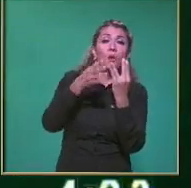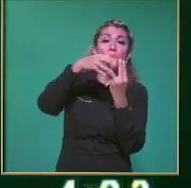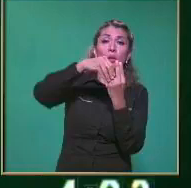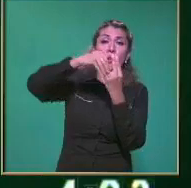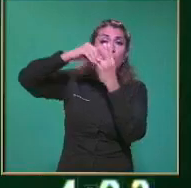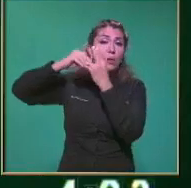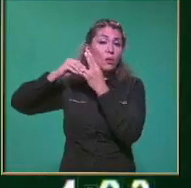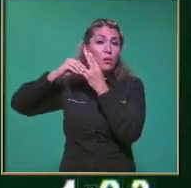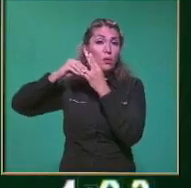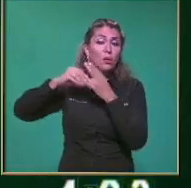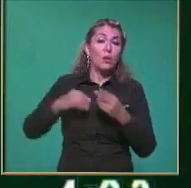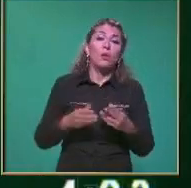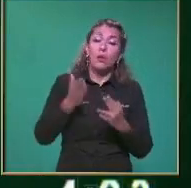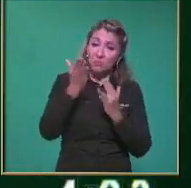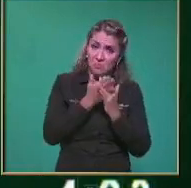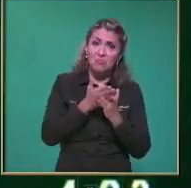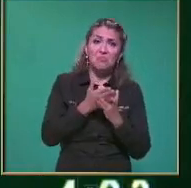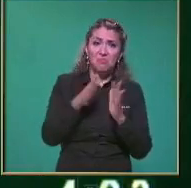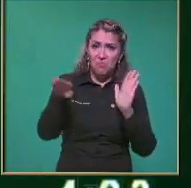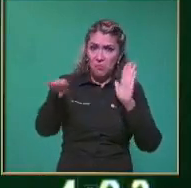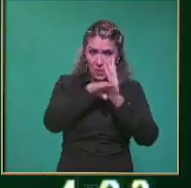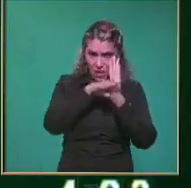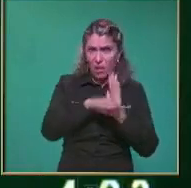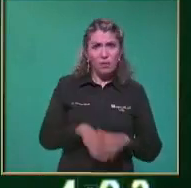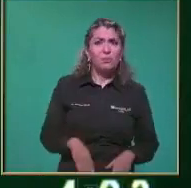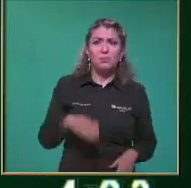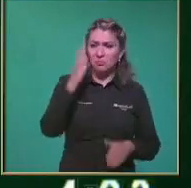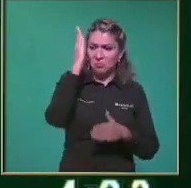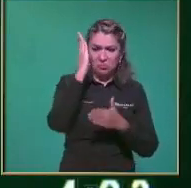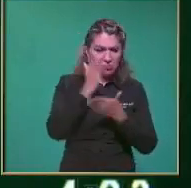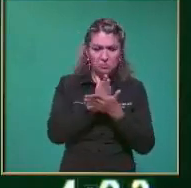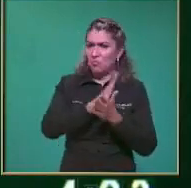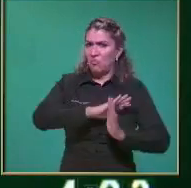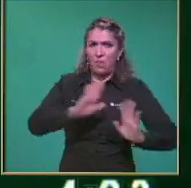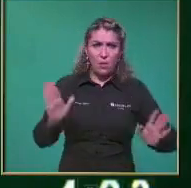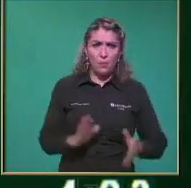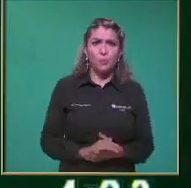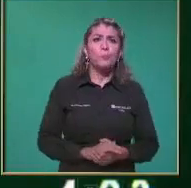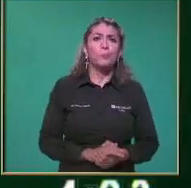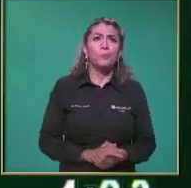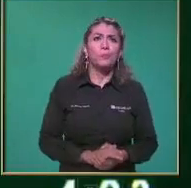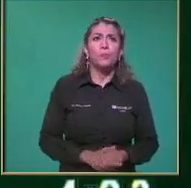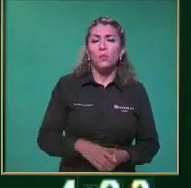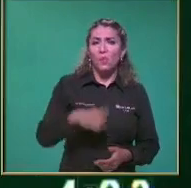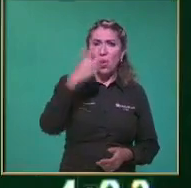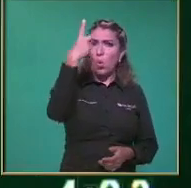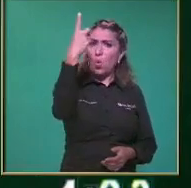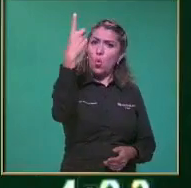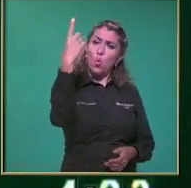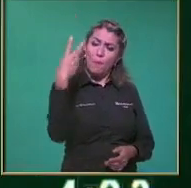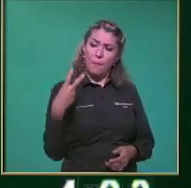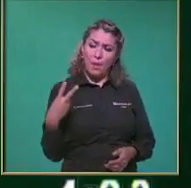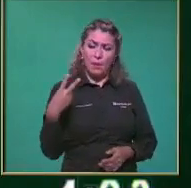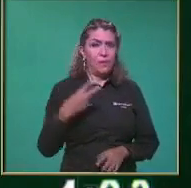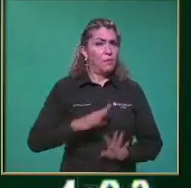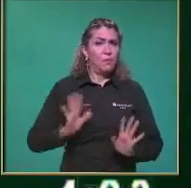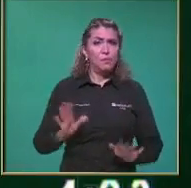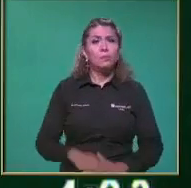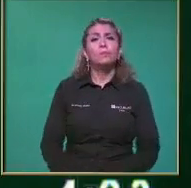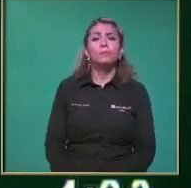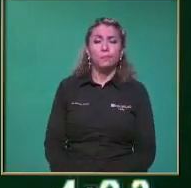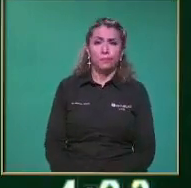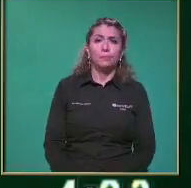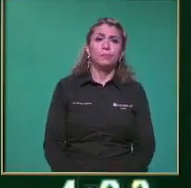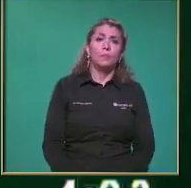tengo? Tengo la mitad del rectángulo. Bueno, la mitad se representa como un medio, ¿sí? O